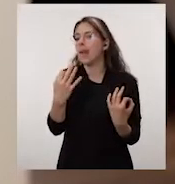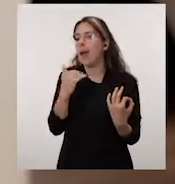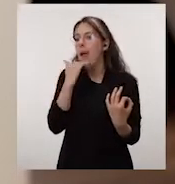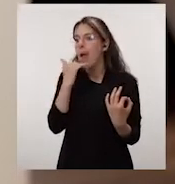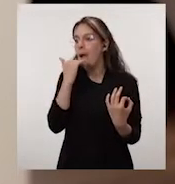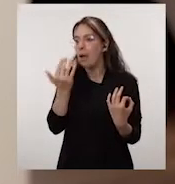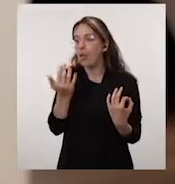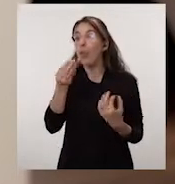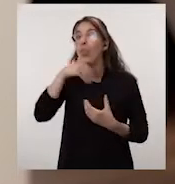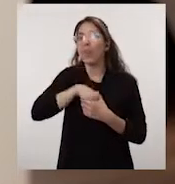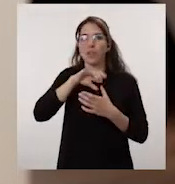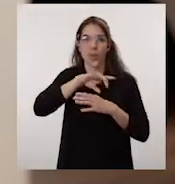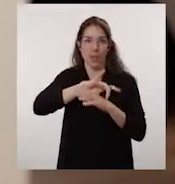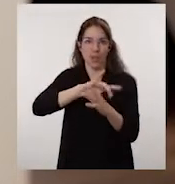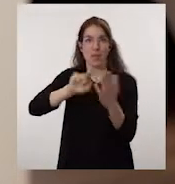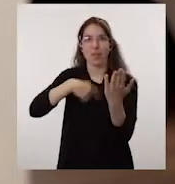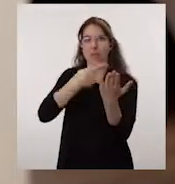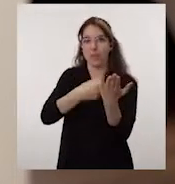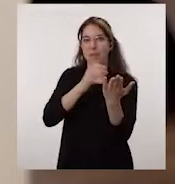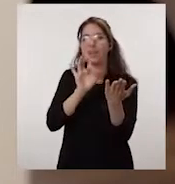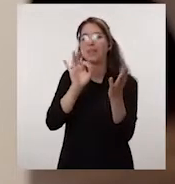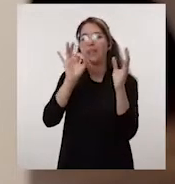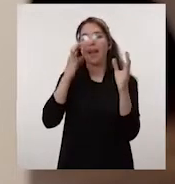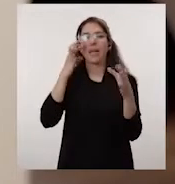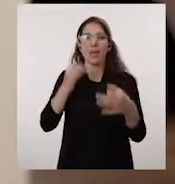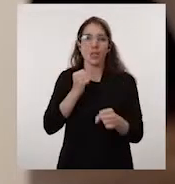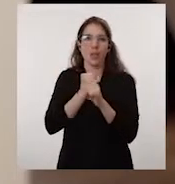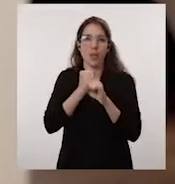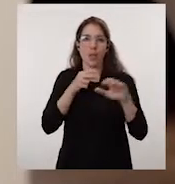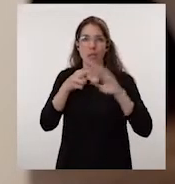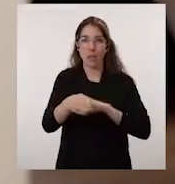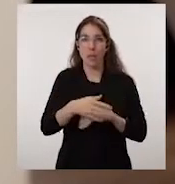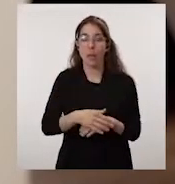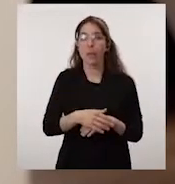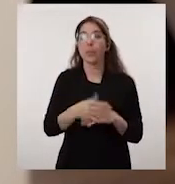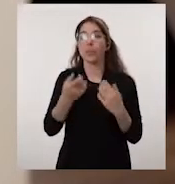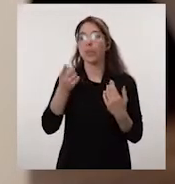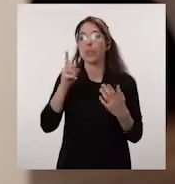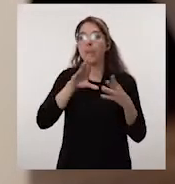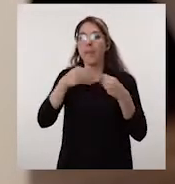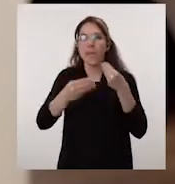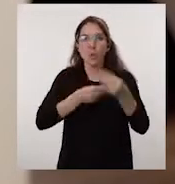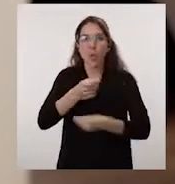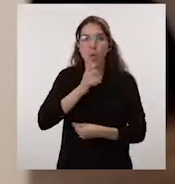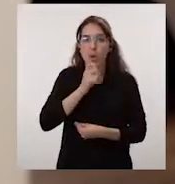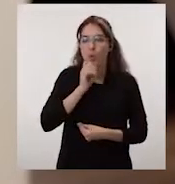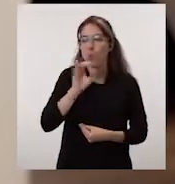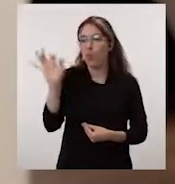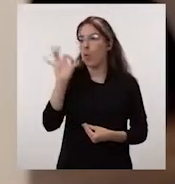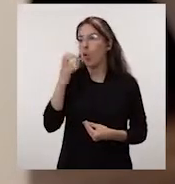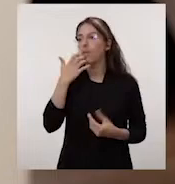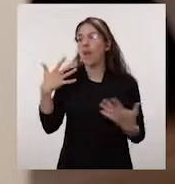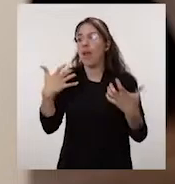aparece verdad en la guía que habéis elaborado de prevención de riesgos laborales que es cómo utilizar el material qué sucede cuando hay un